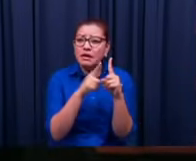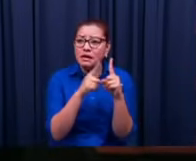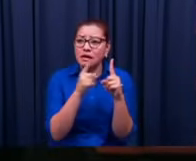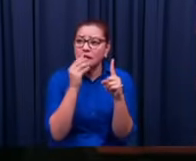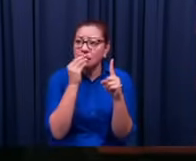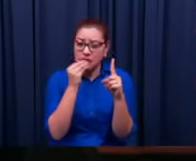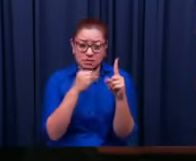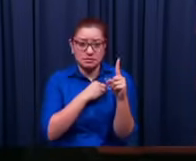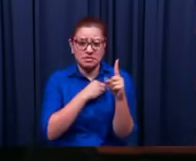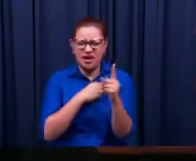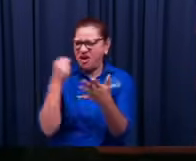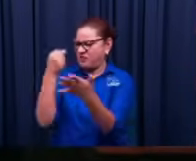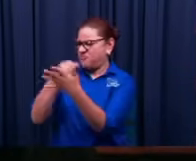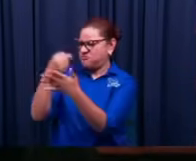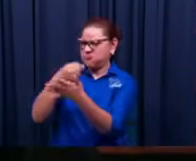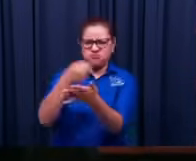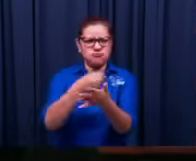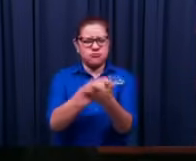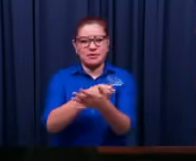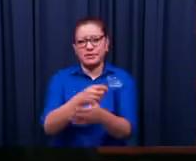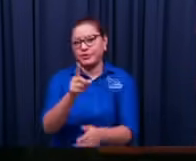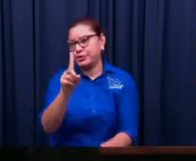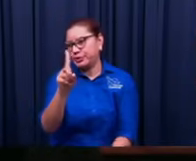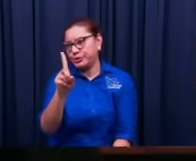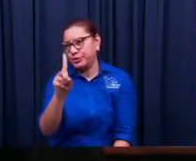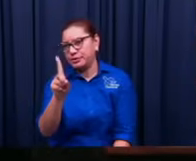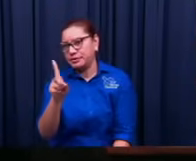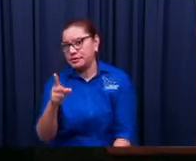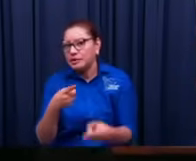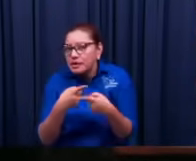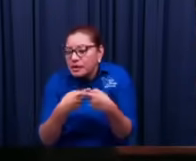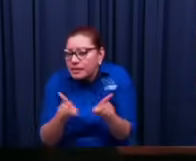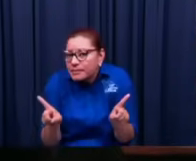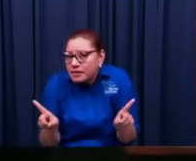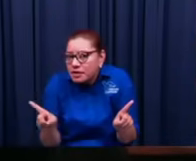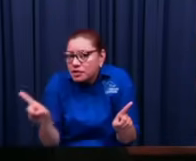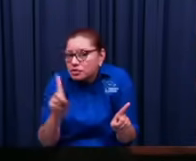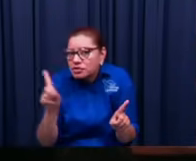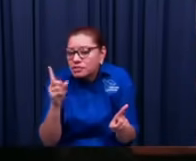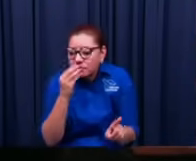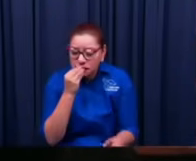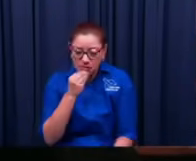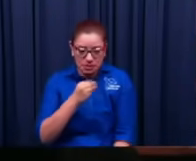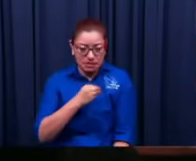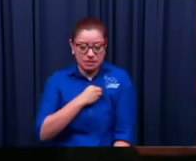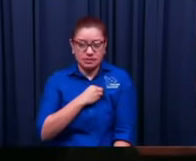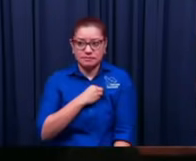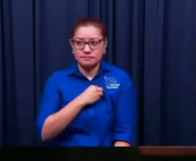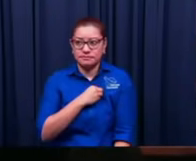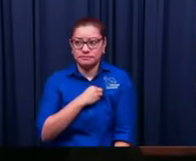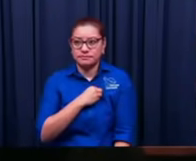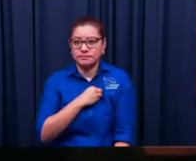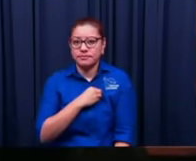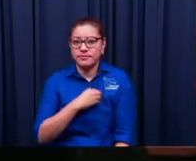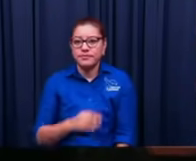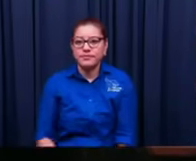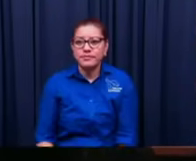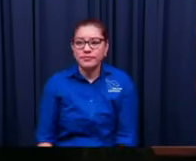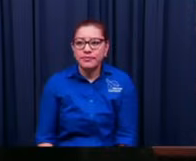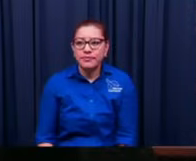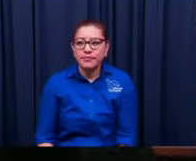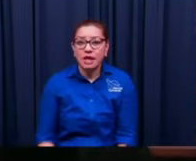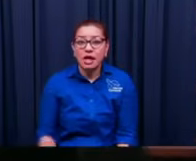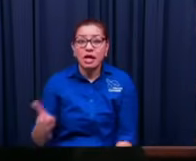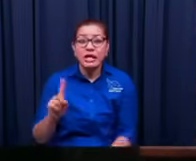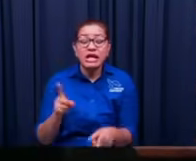Tampoco lo va a agarrar a sartenazos, pero no, pero yo no le puedo decir aguántate, porque hay gente que le dice, y cuando no te le